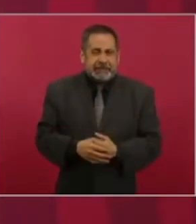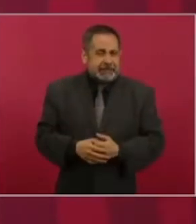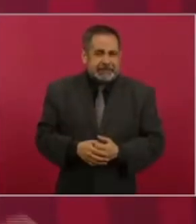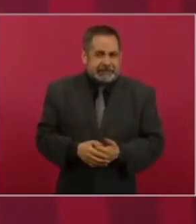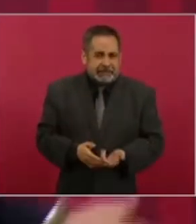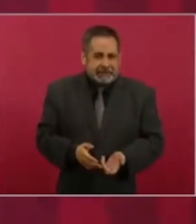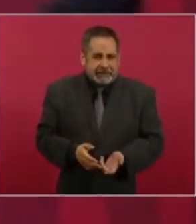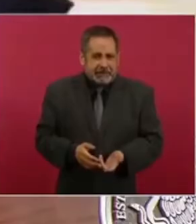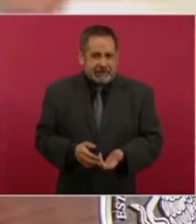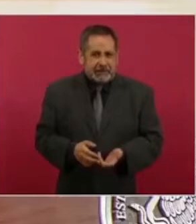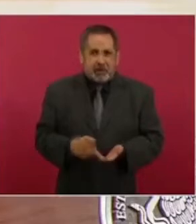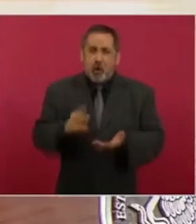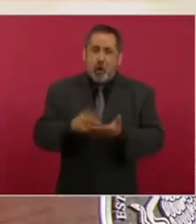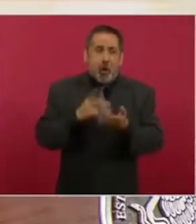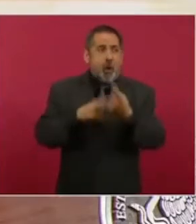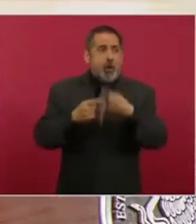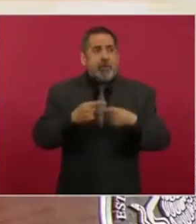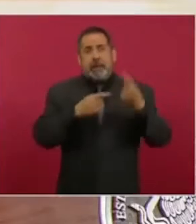que se regrese